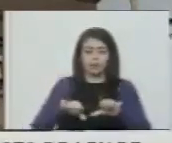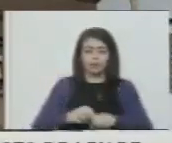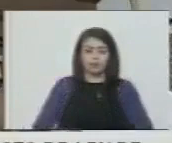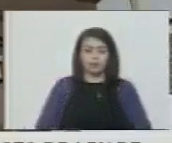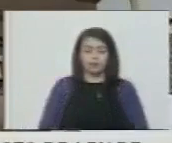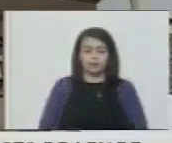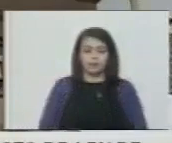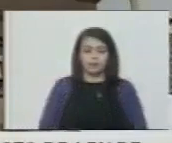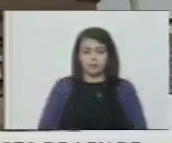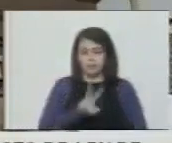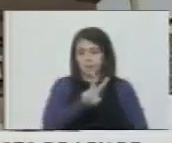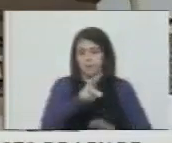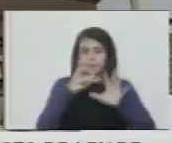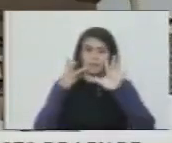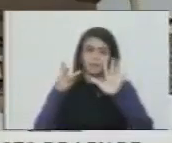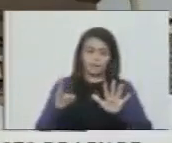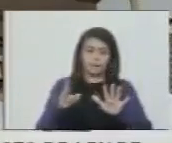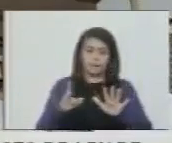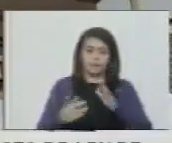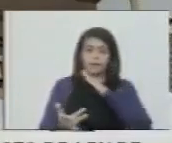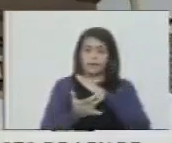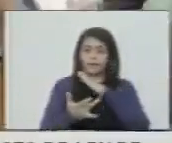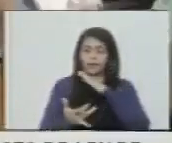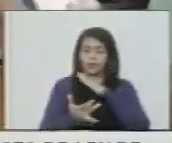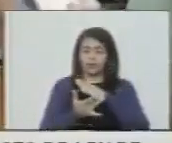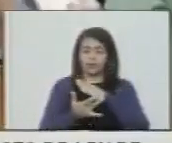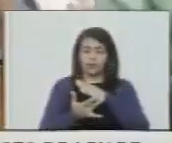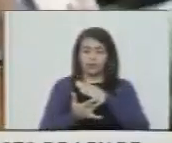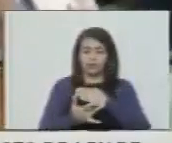masiva. 28.